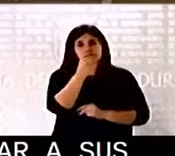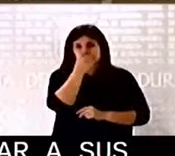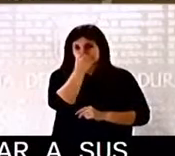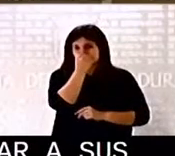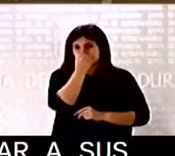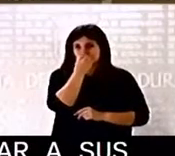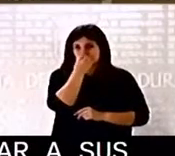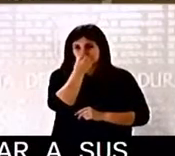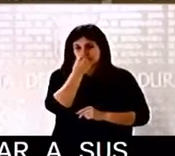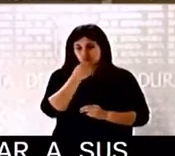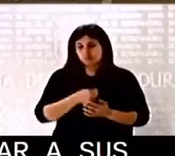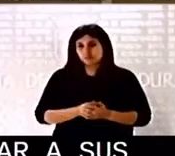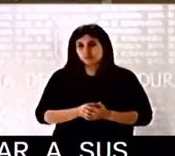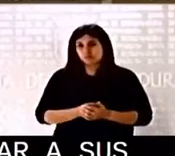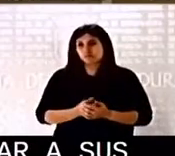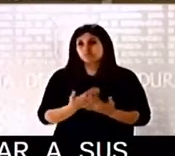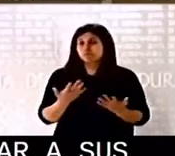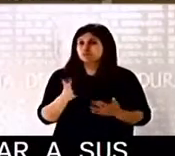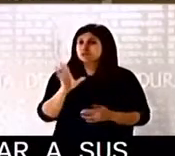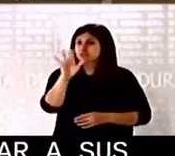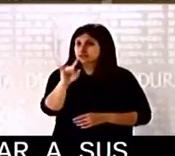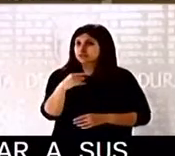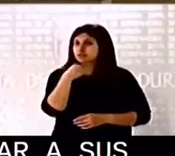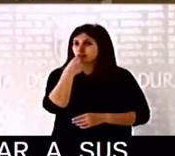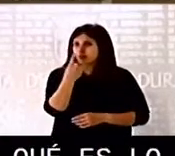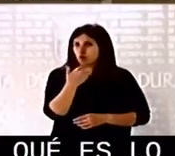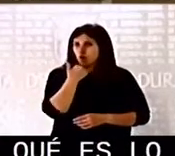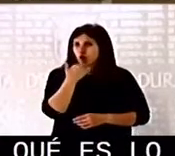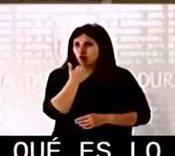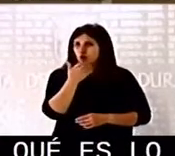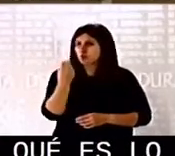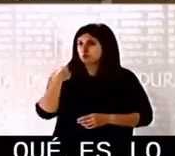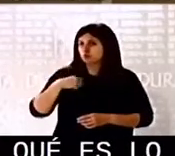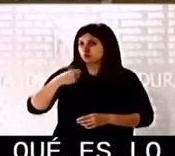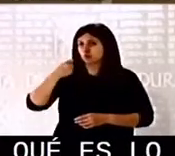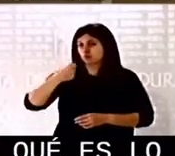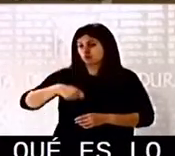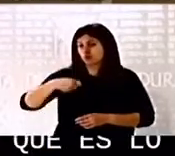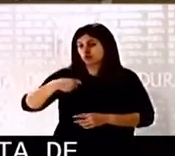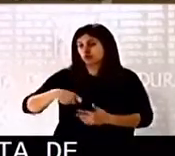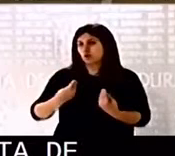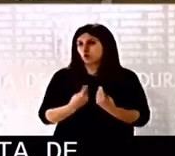Desde luego, lo que sí le digo es lo que ya ha dicho el presidente de la Junta de Extremadura,